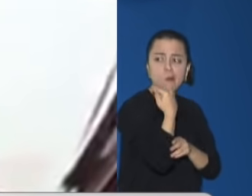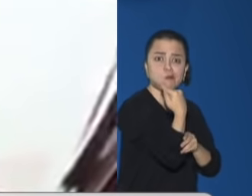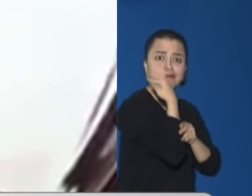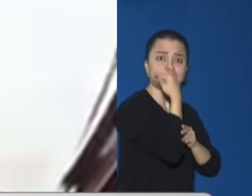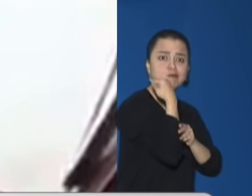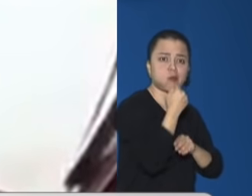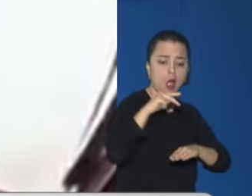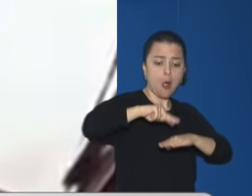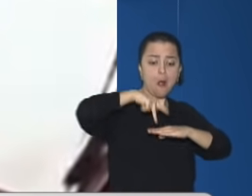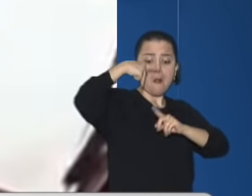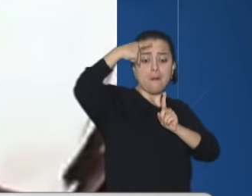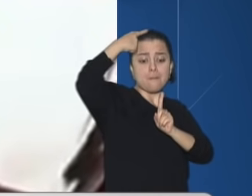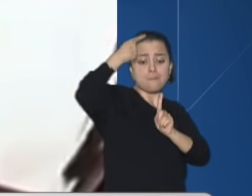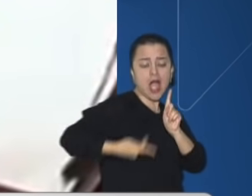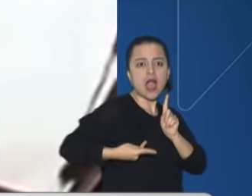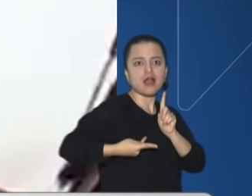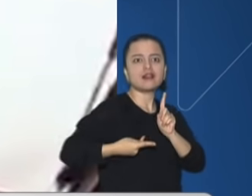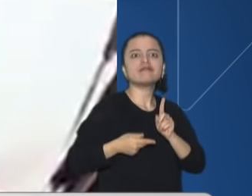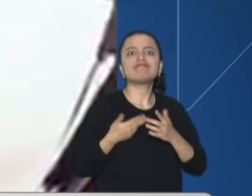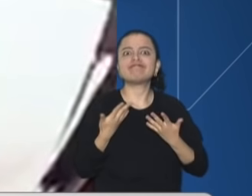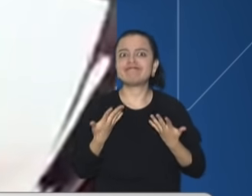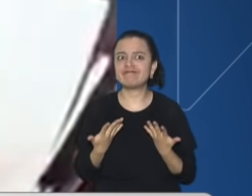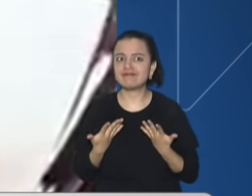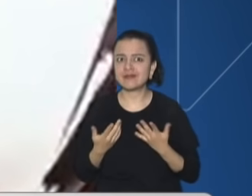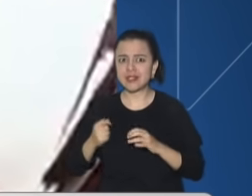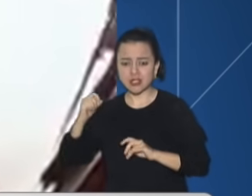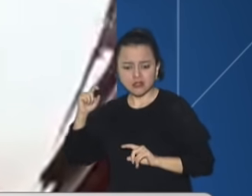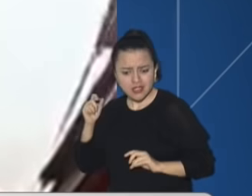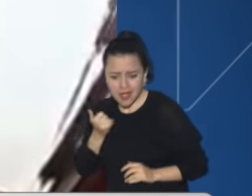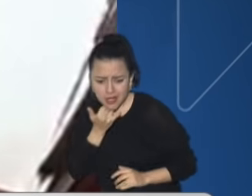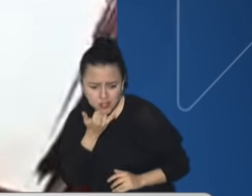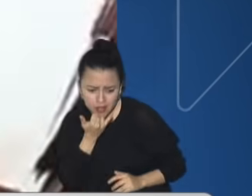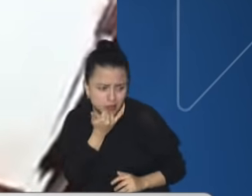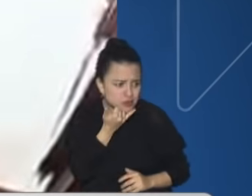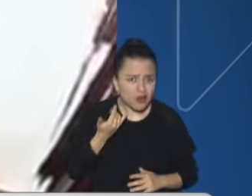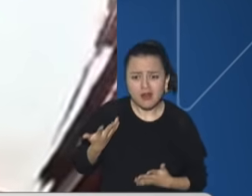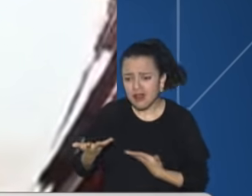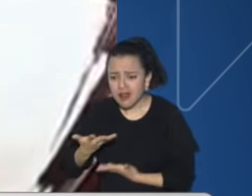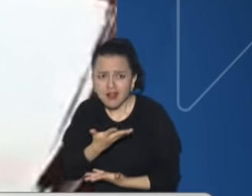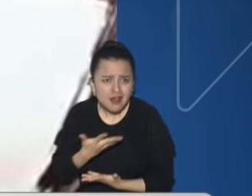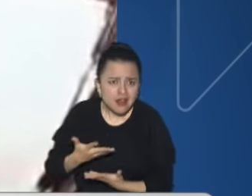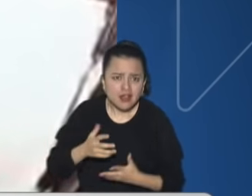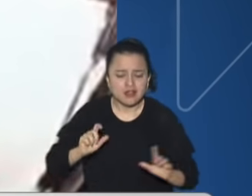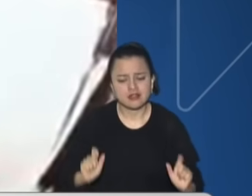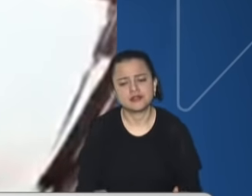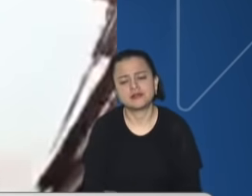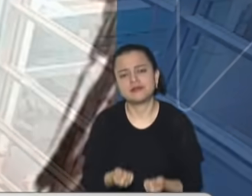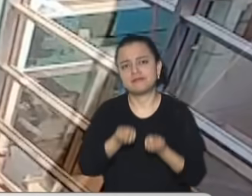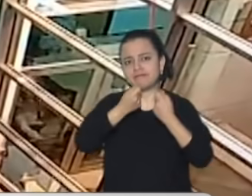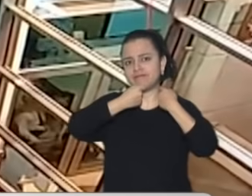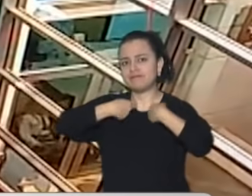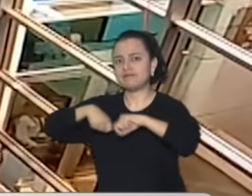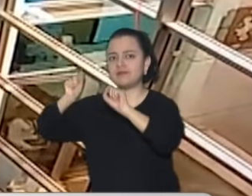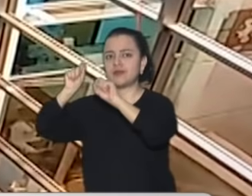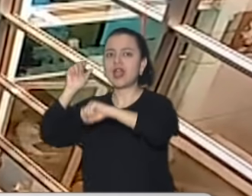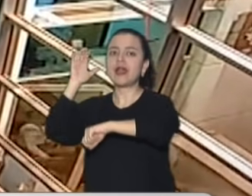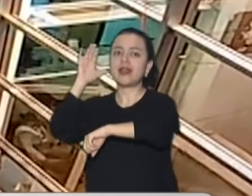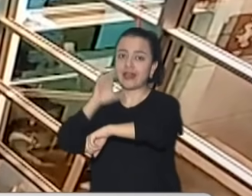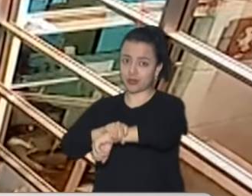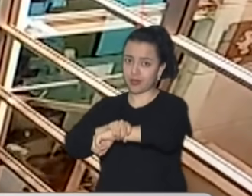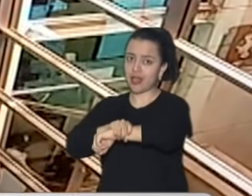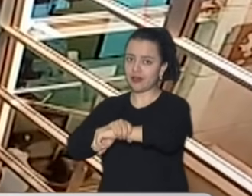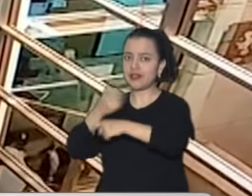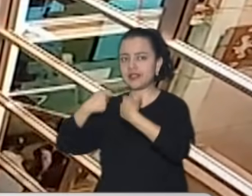encontraba de turno en ese momento. Las personas acudieron al lugar a ver qué sucedía y este hombre fue recapturado. Estas